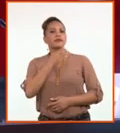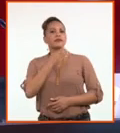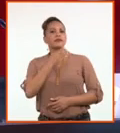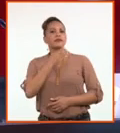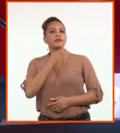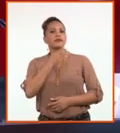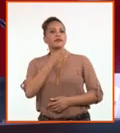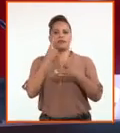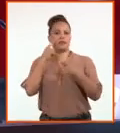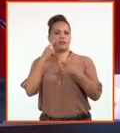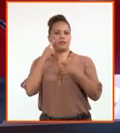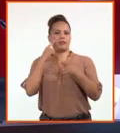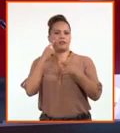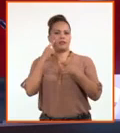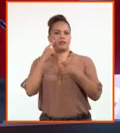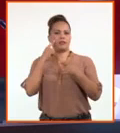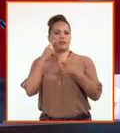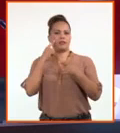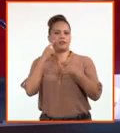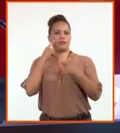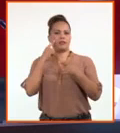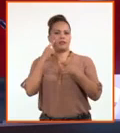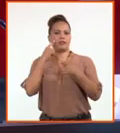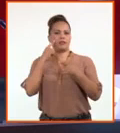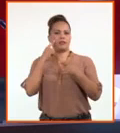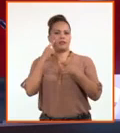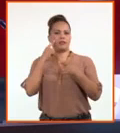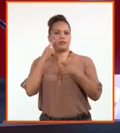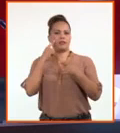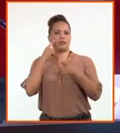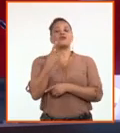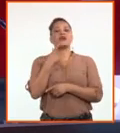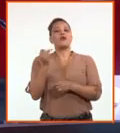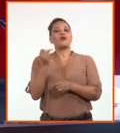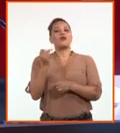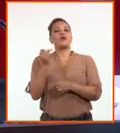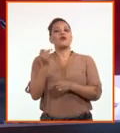En primer lugar, por el orgullo que sentimos al escucharlos